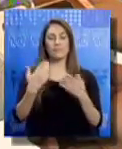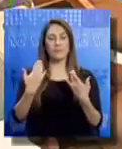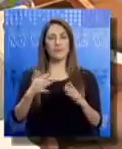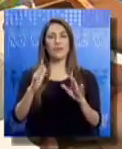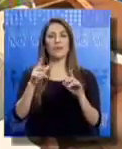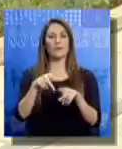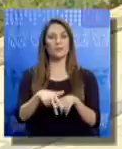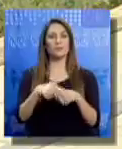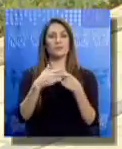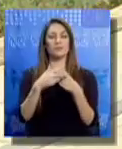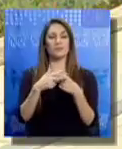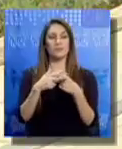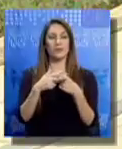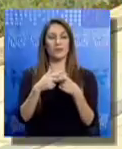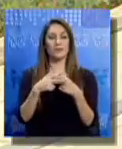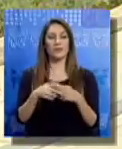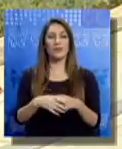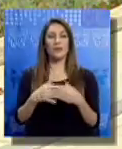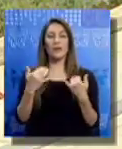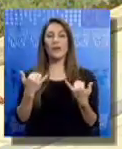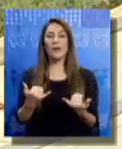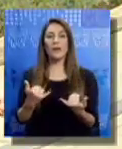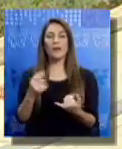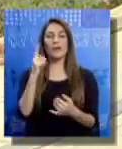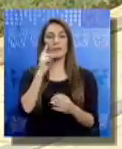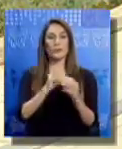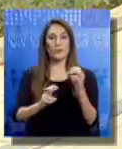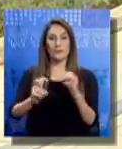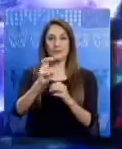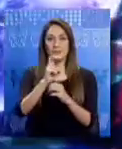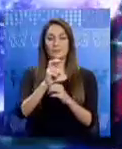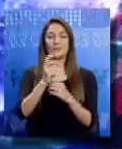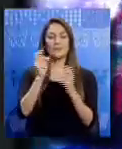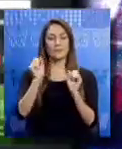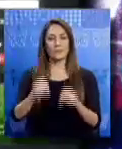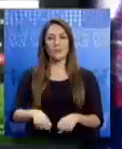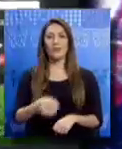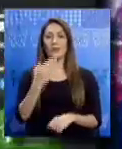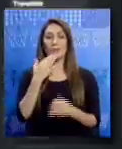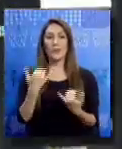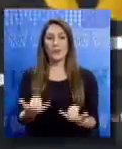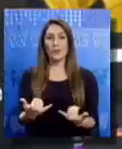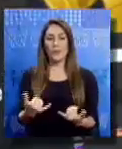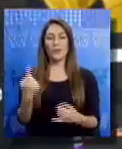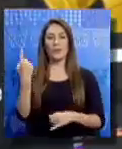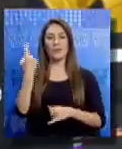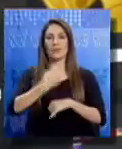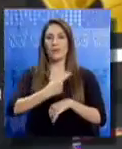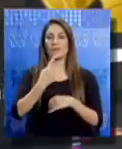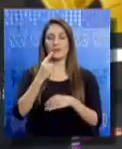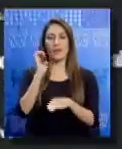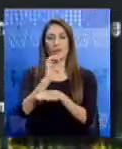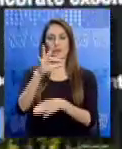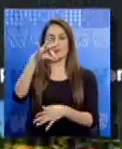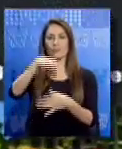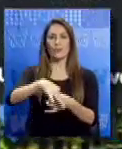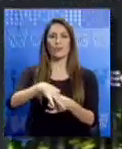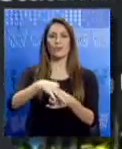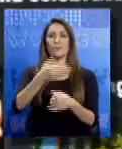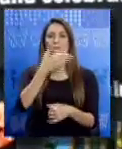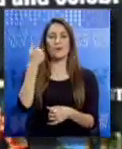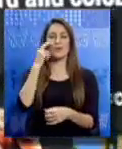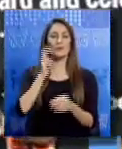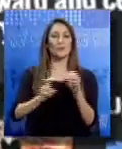recibir visitantes. Y en torno a este evento turístico también Alvarado mencionó que hoy es el último día para votar por Ecuador como uno